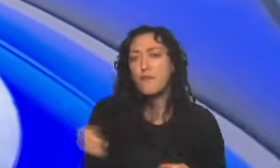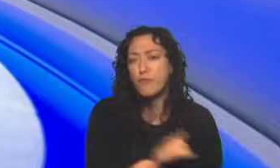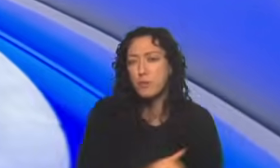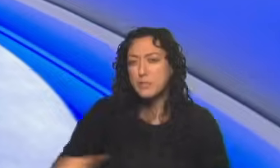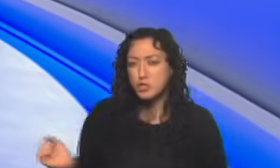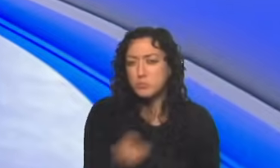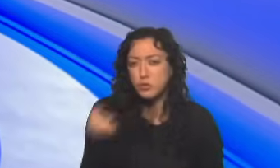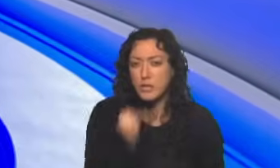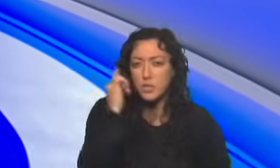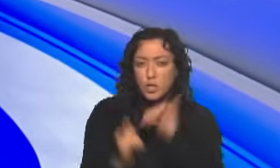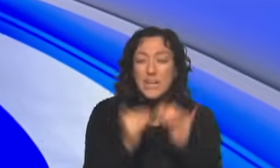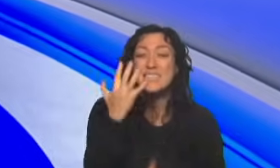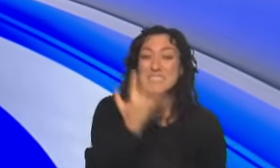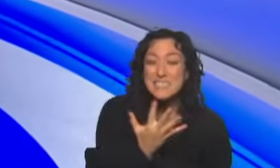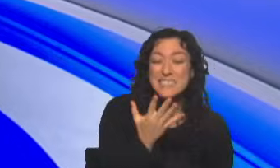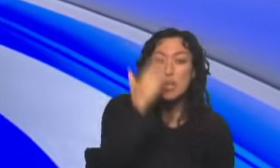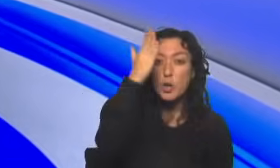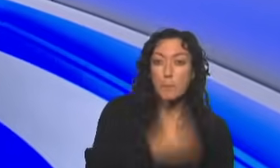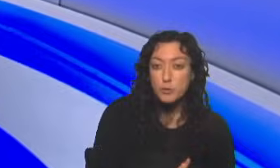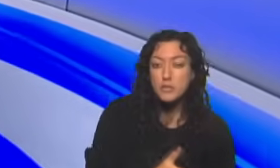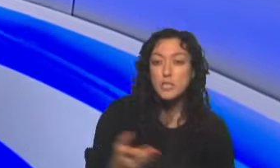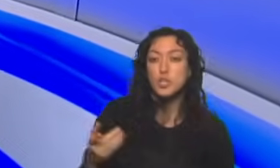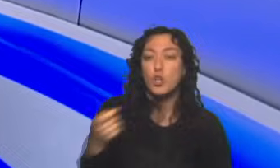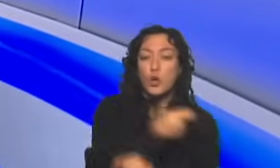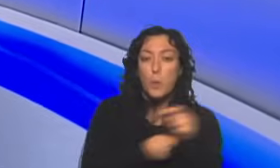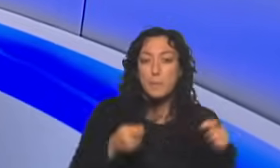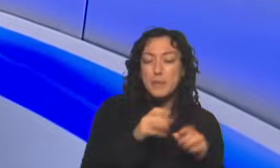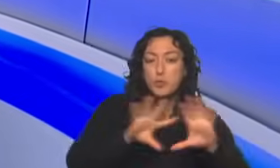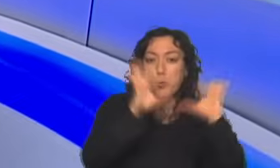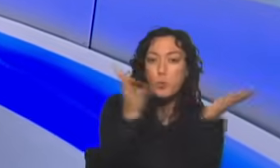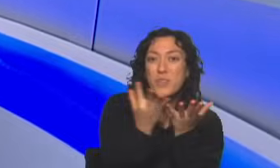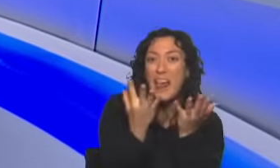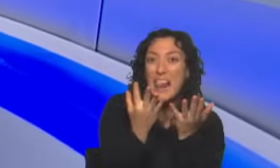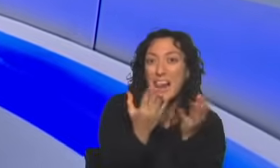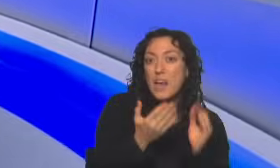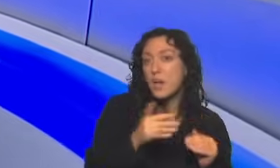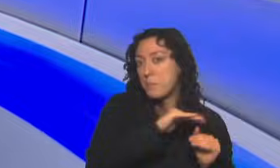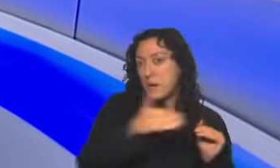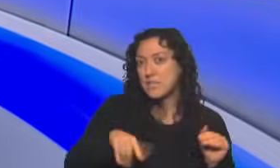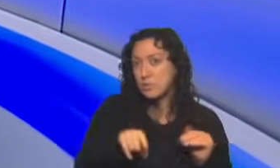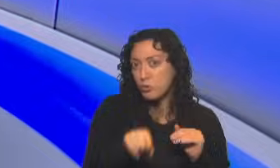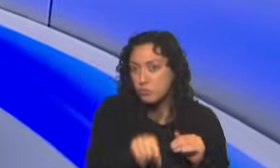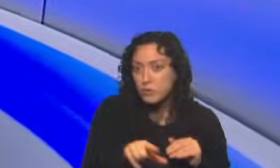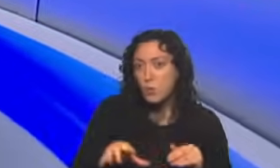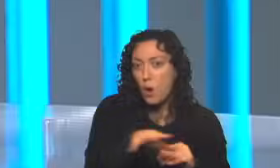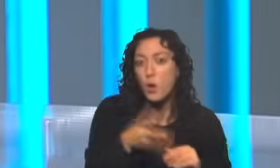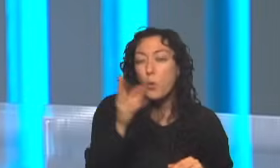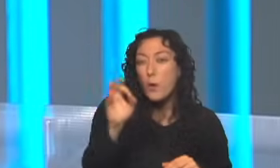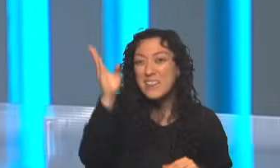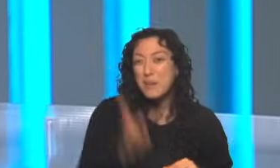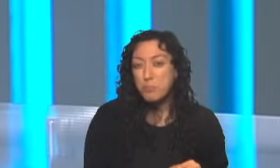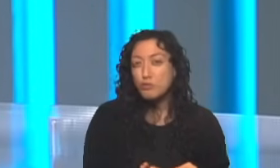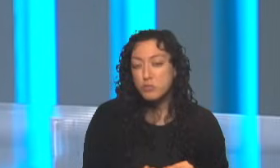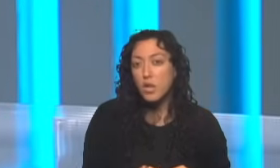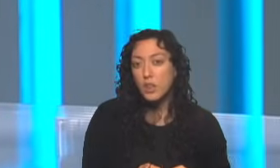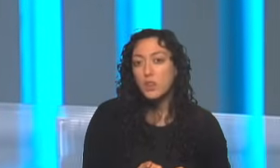importantes. El 5% de todo el comercio mundial marítimo pasa por ahí. Es un dato central, y pasa el